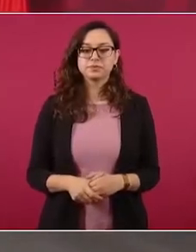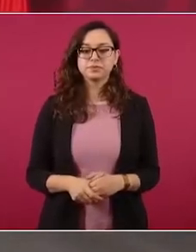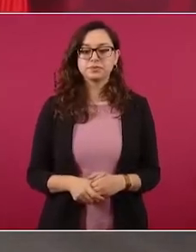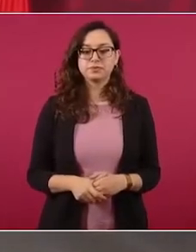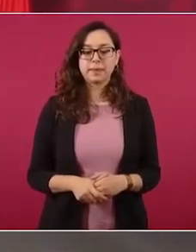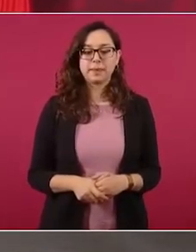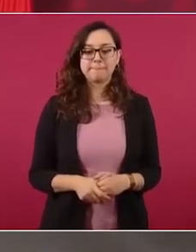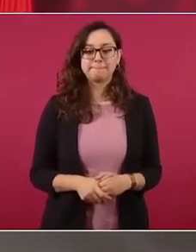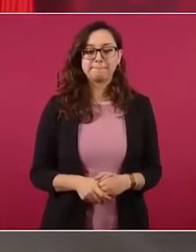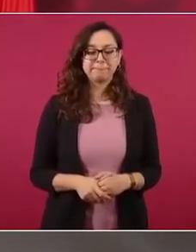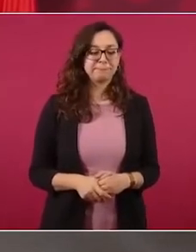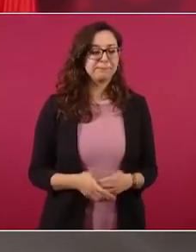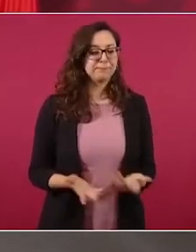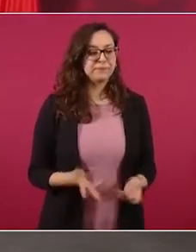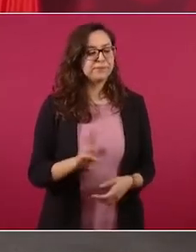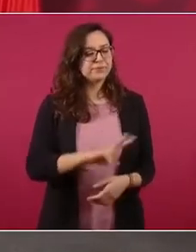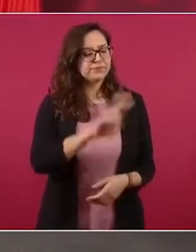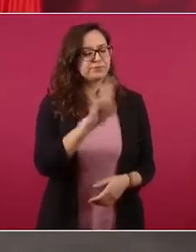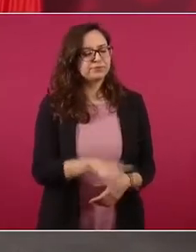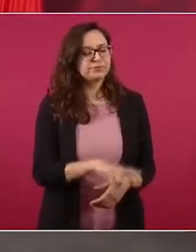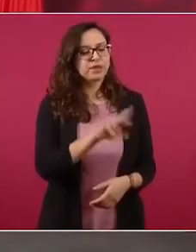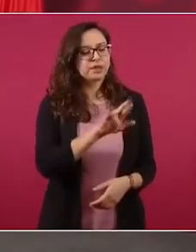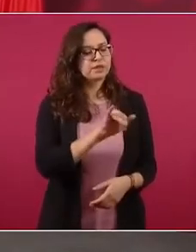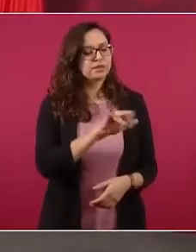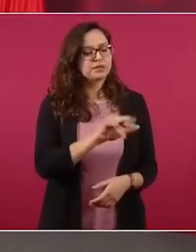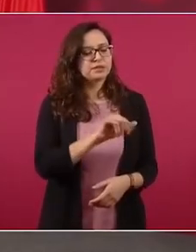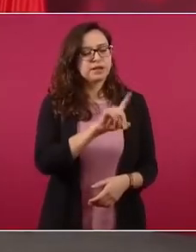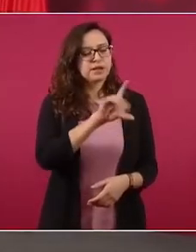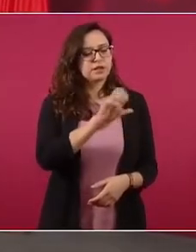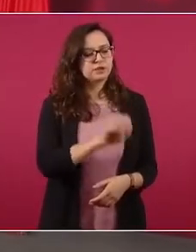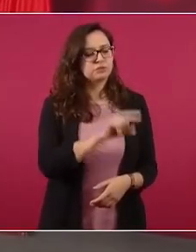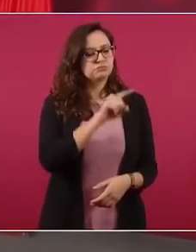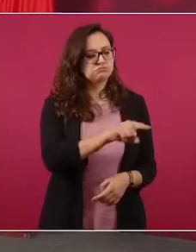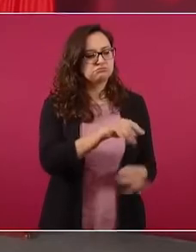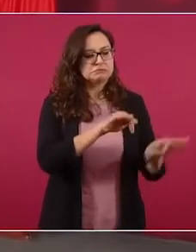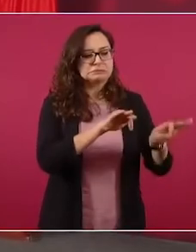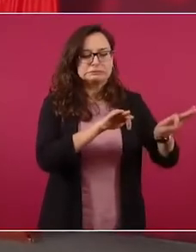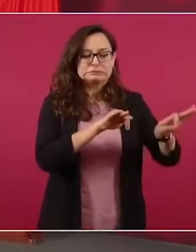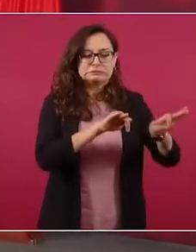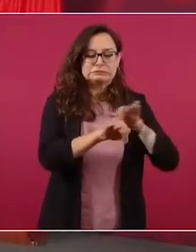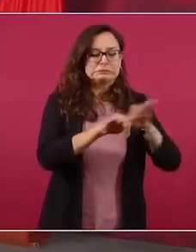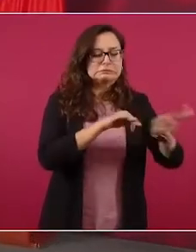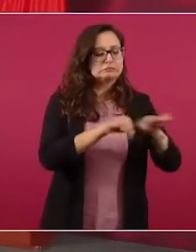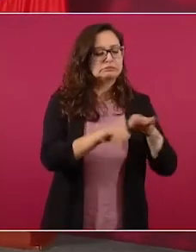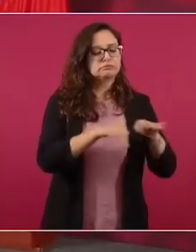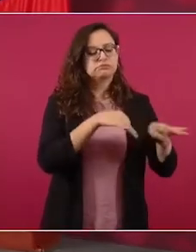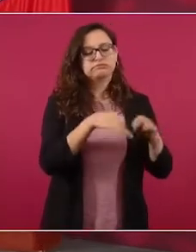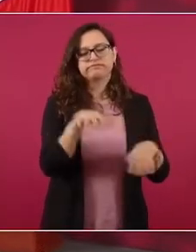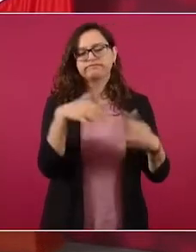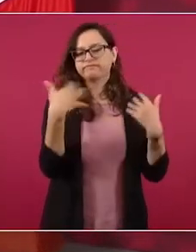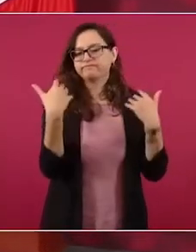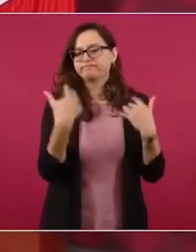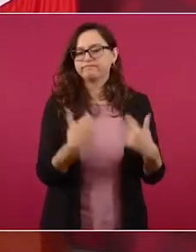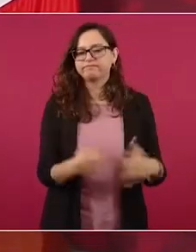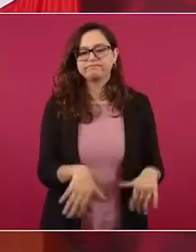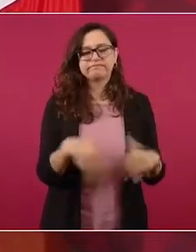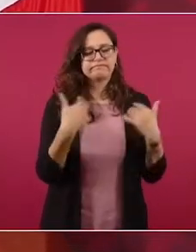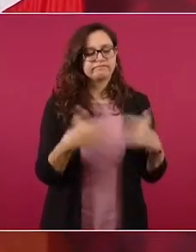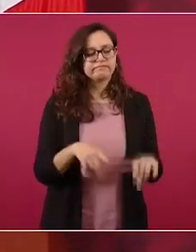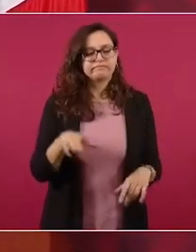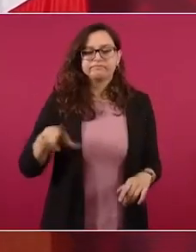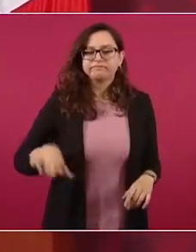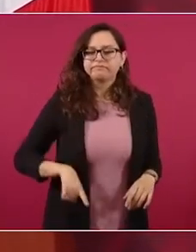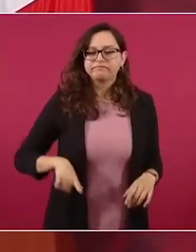agradecerle a Ricardo por su trabajo. Es de los mejores